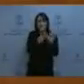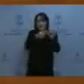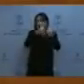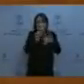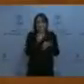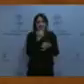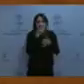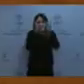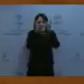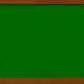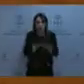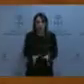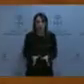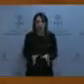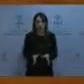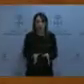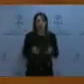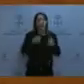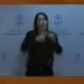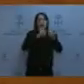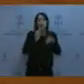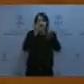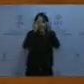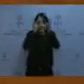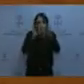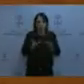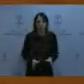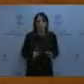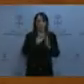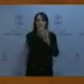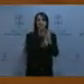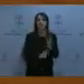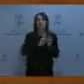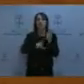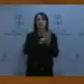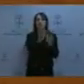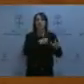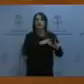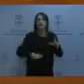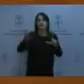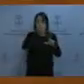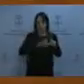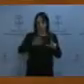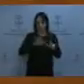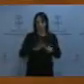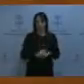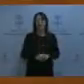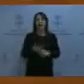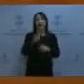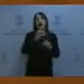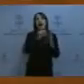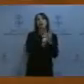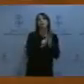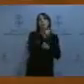exactas, copias literales de los artículos de la ley de puertos del Estado y la marina mercante. Artículos 11, 20,